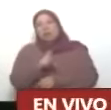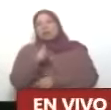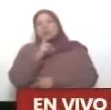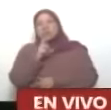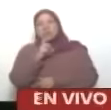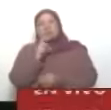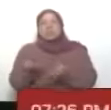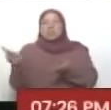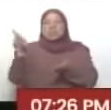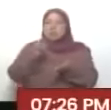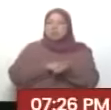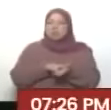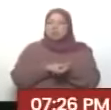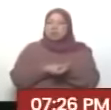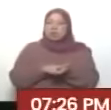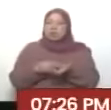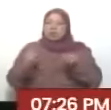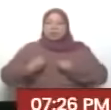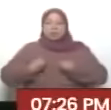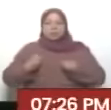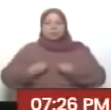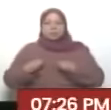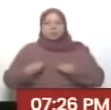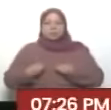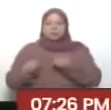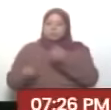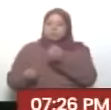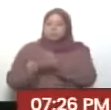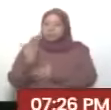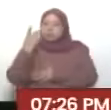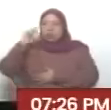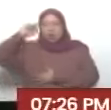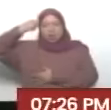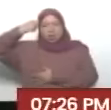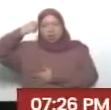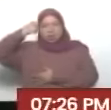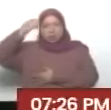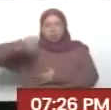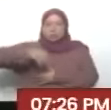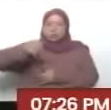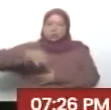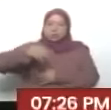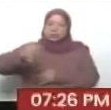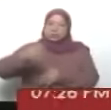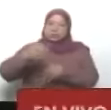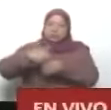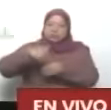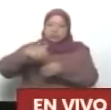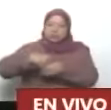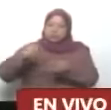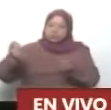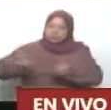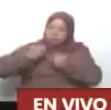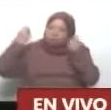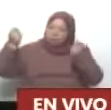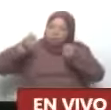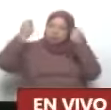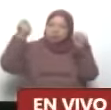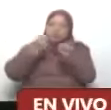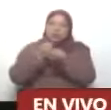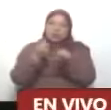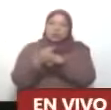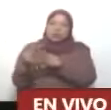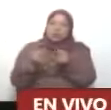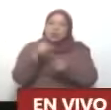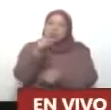hemos vivido, tengámoslas a flor de piel, recordémoslas siempre, saquemos lecciones de esta campaña, ya vamos a hablar de